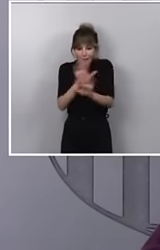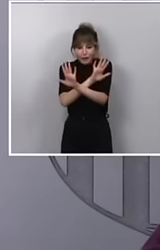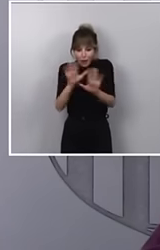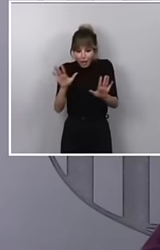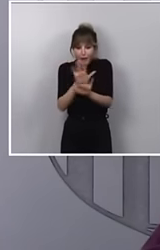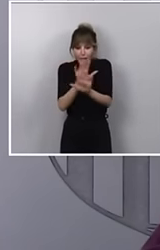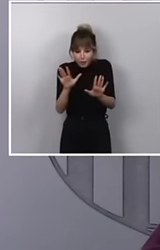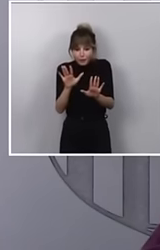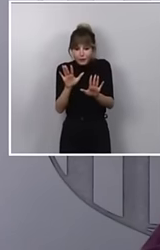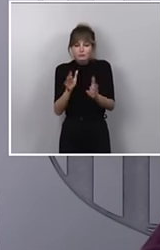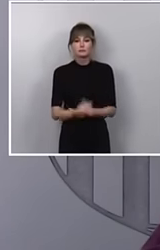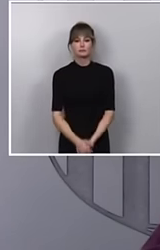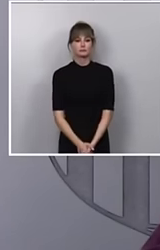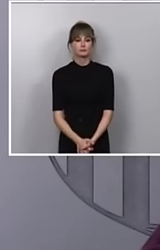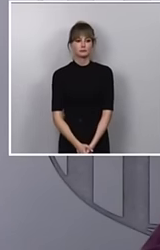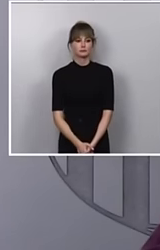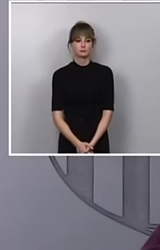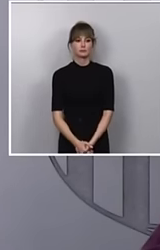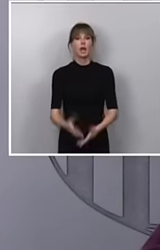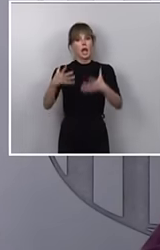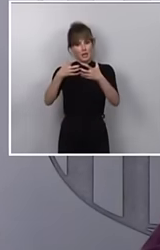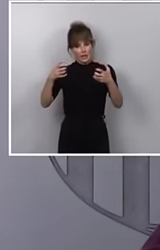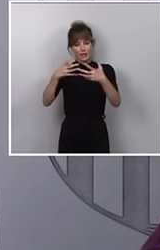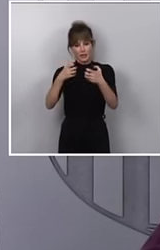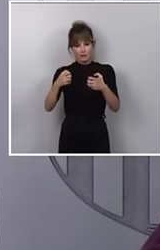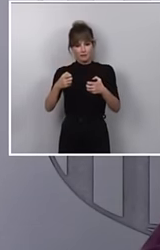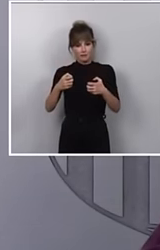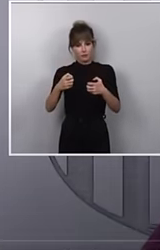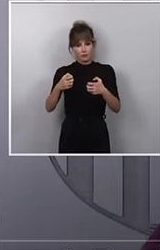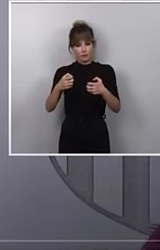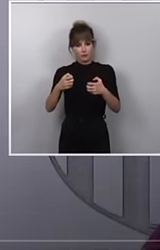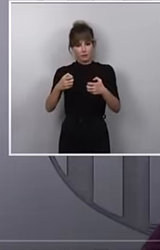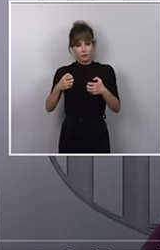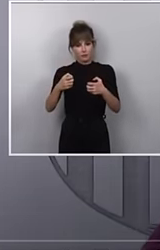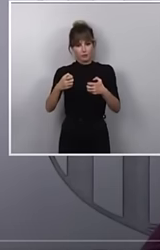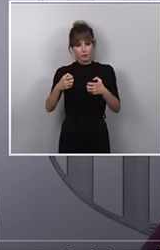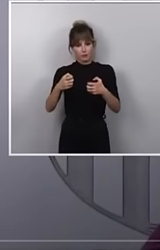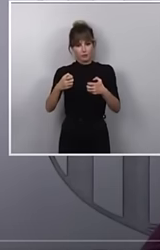nada. Como ya dijo el propio informe de la Guardia Civil.